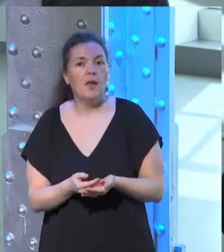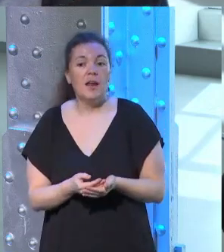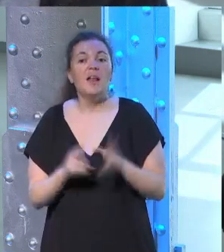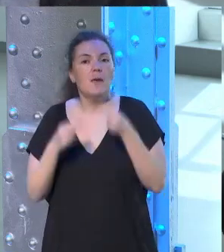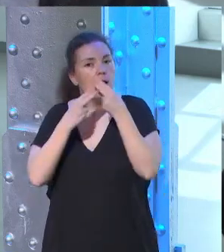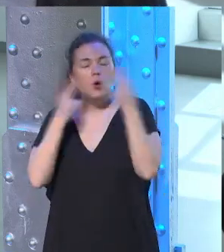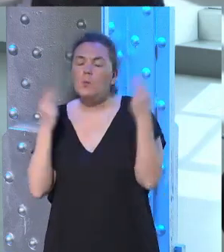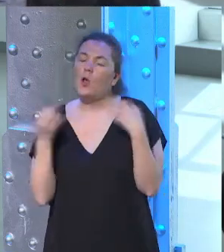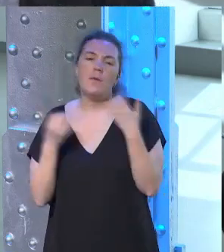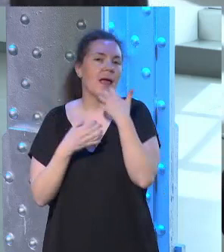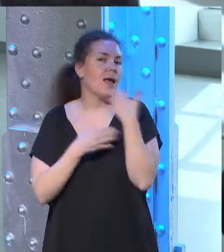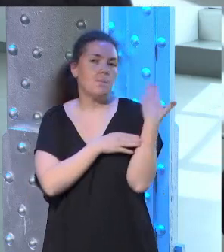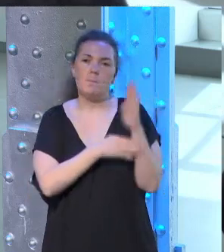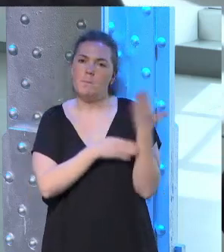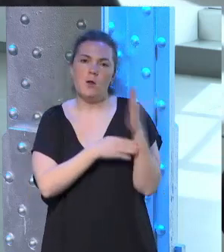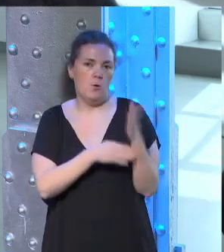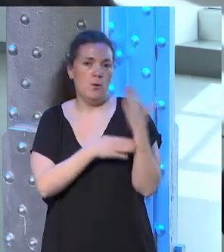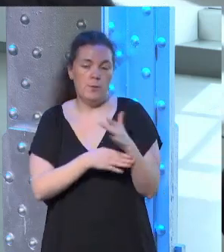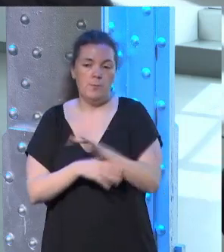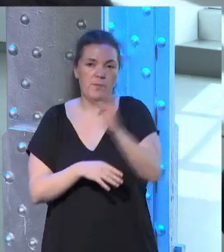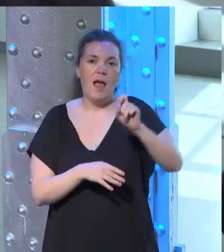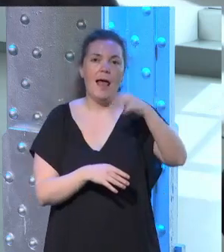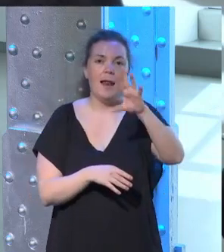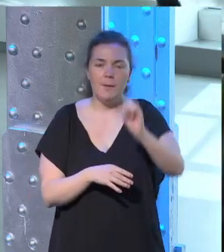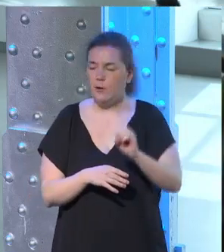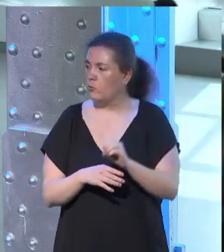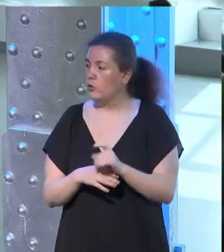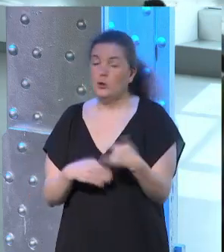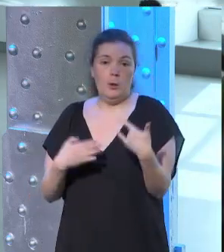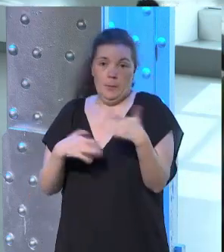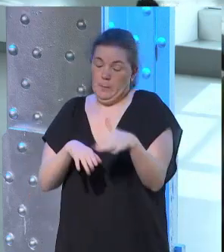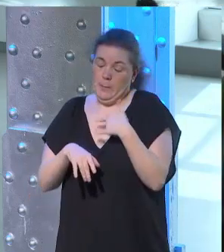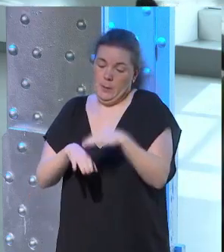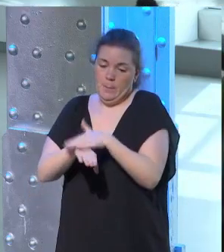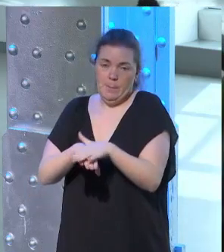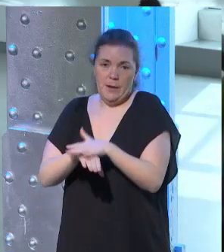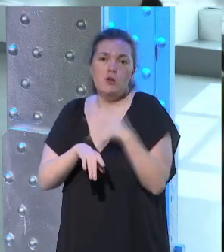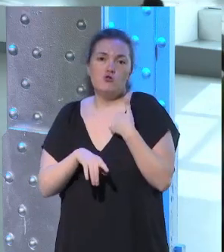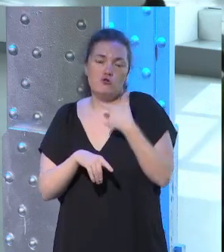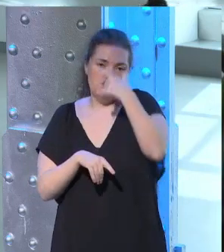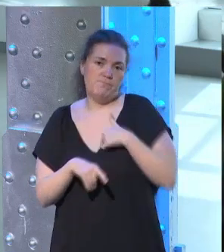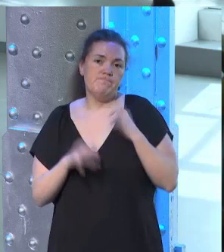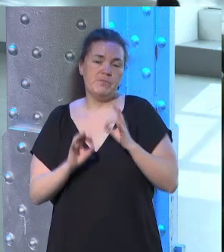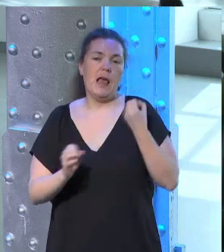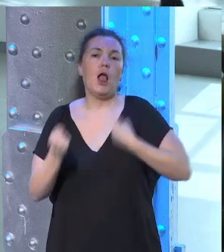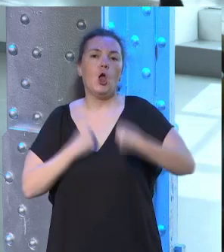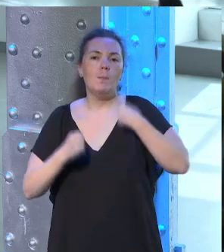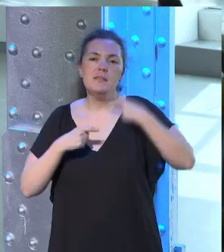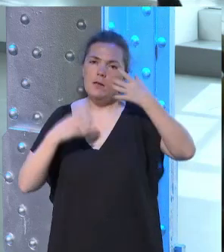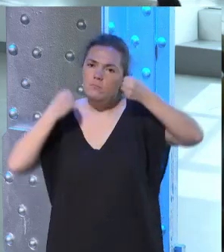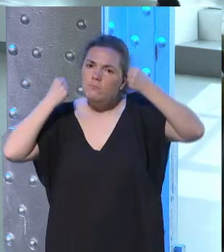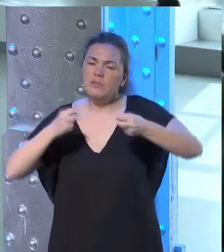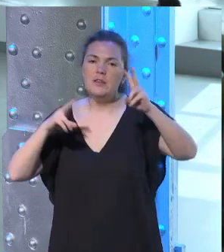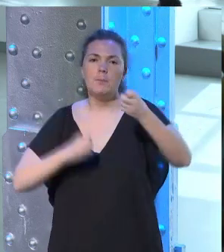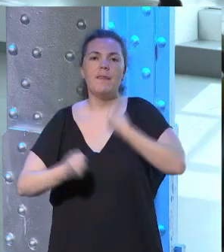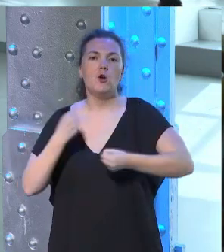esa ejemplaridad se tiene que producir. Álvaro, y le daremos la palabra a Juancho. Vale, me vas a disculpar, yo soy economista, especializado en economía